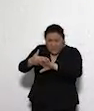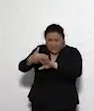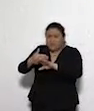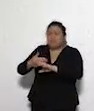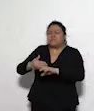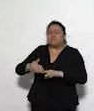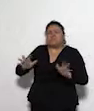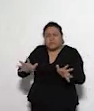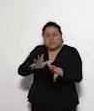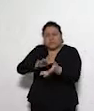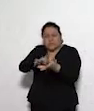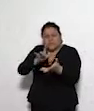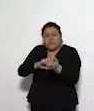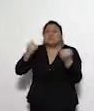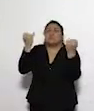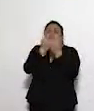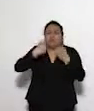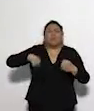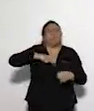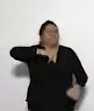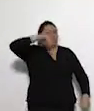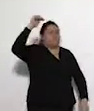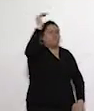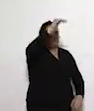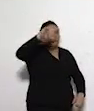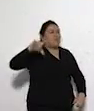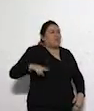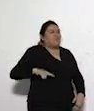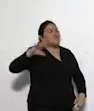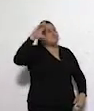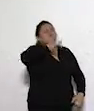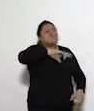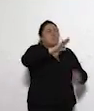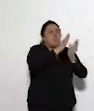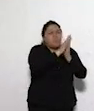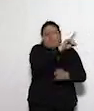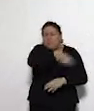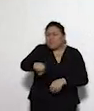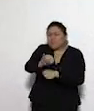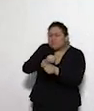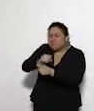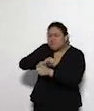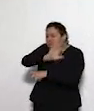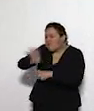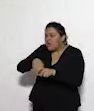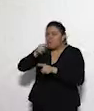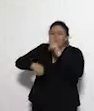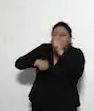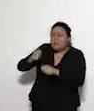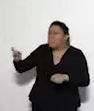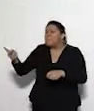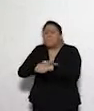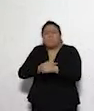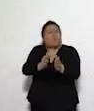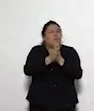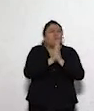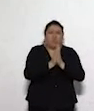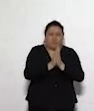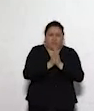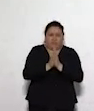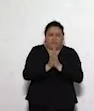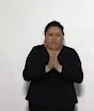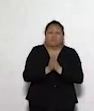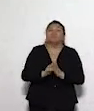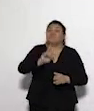nos sumamos al reclamo de una investigación pronta, objetiva e integral de tales hechos. La universidad ha